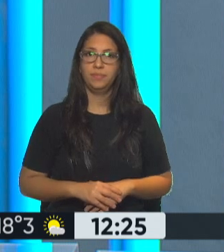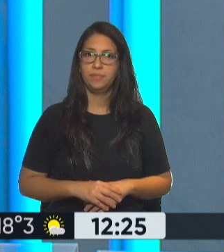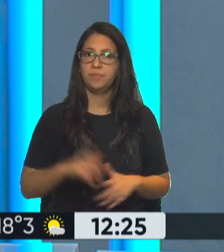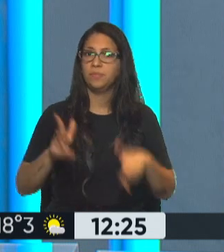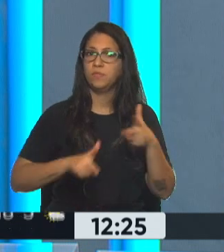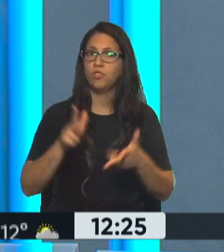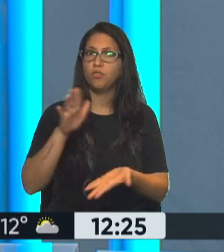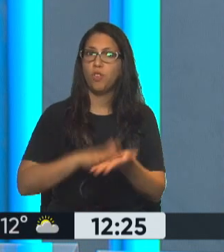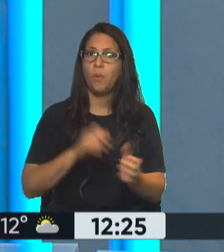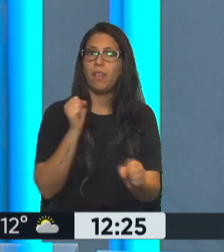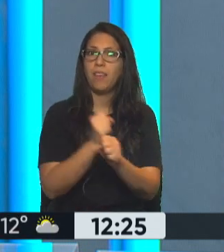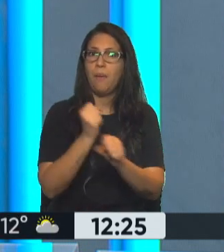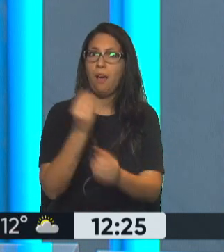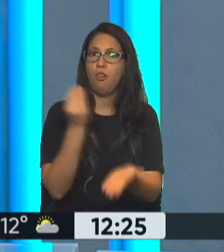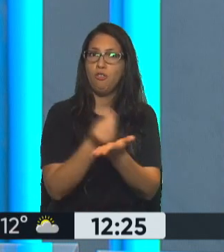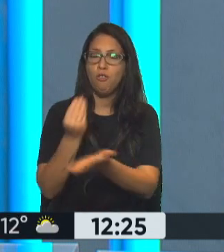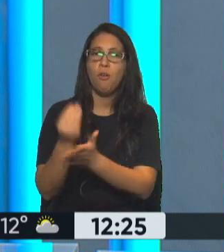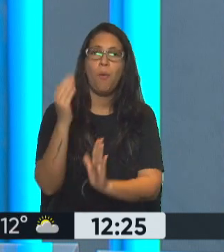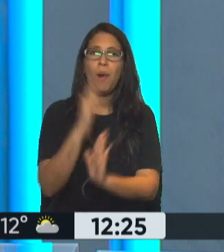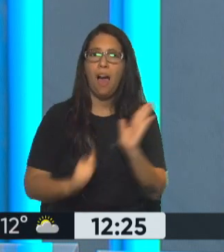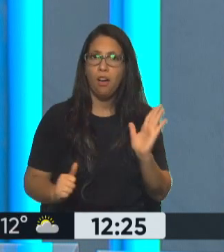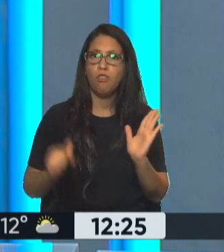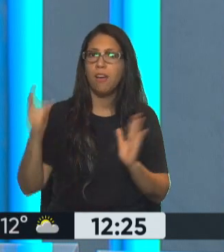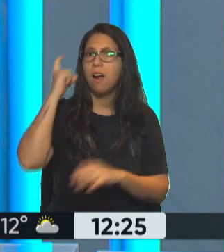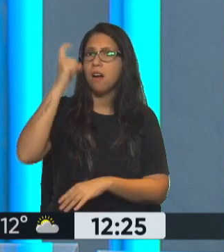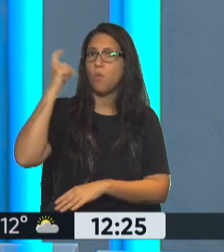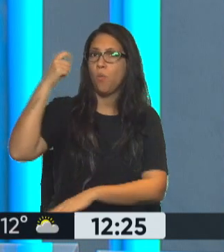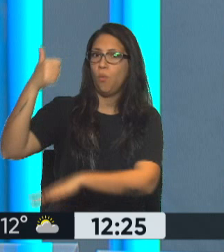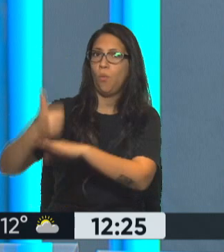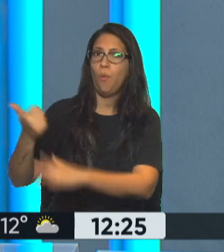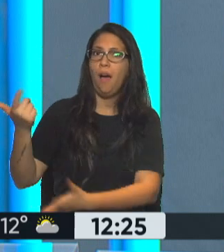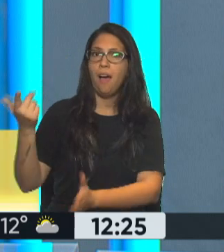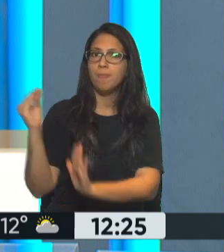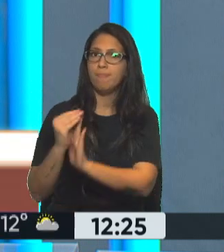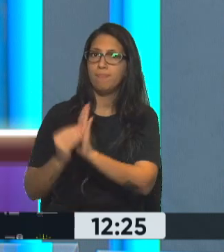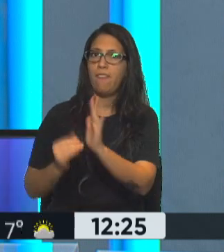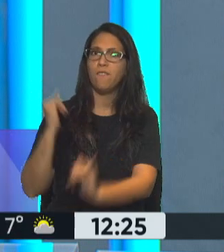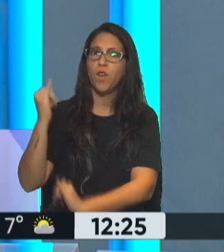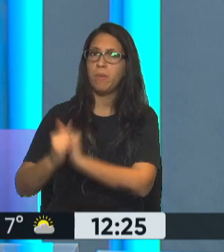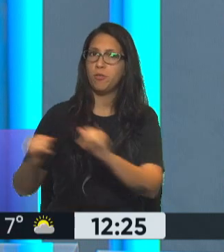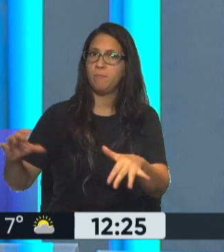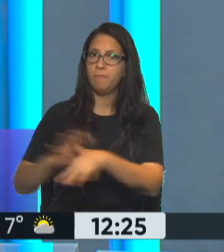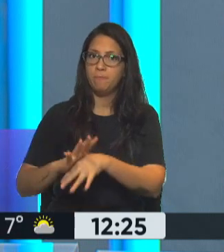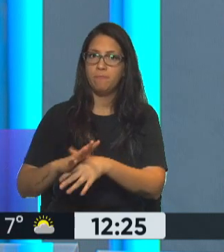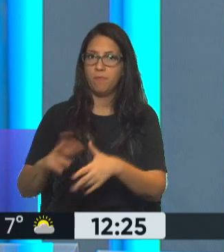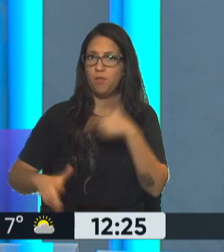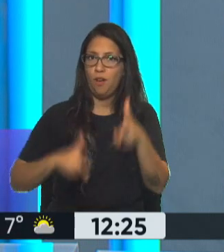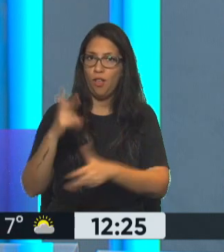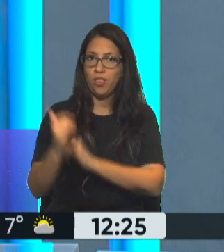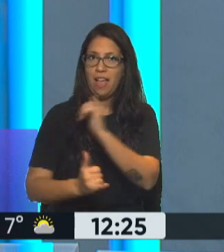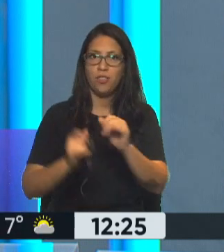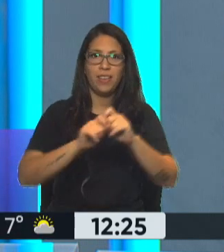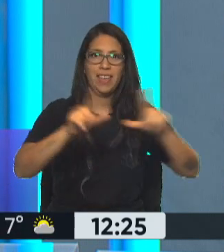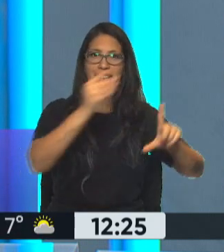Vamos a hablar del empleo registrado, está Raúl de la Torre, ya con los datos justamente que estaremos también compartiendo en algunos